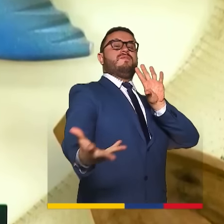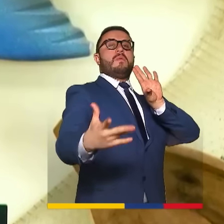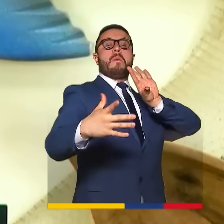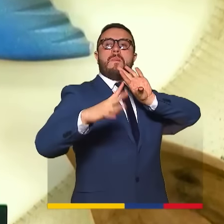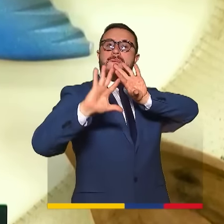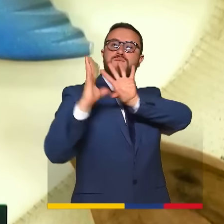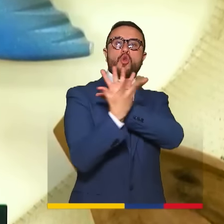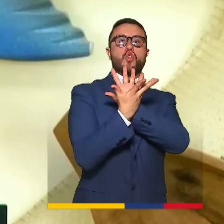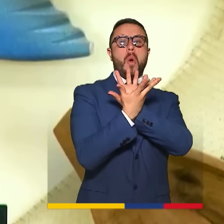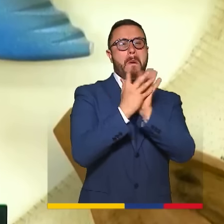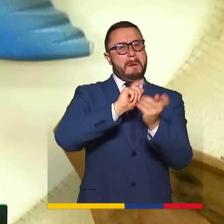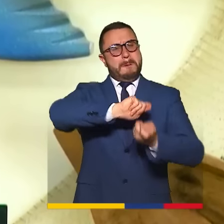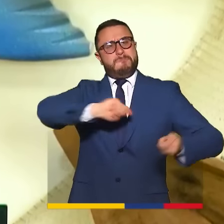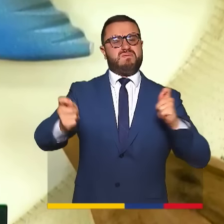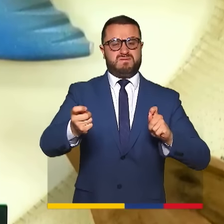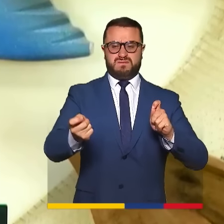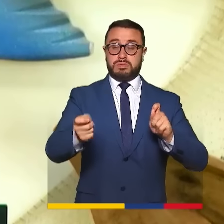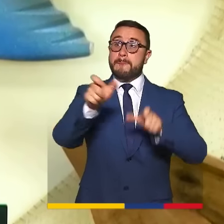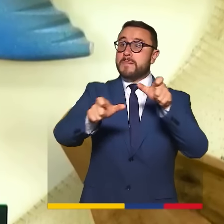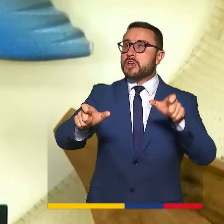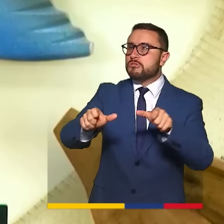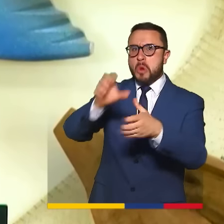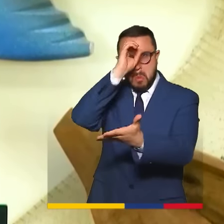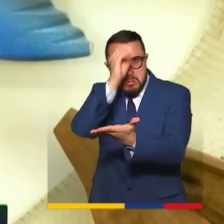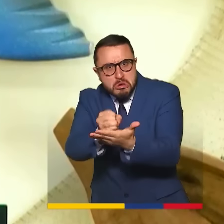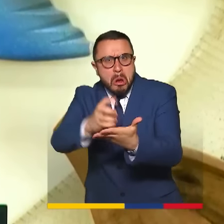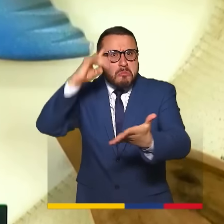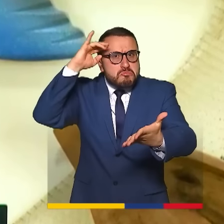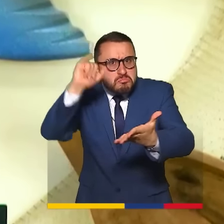creencias, aplastando las creencias de los demás.